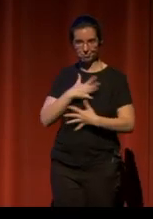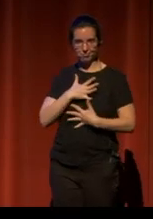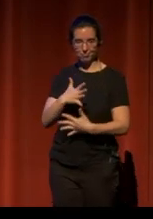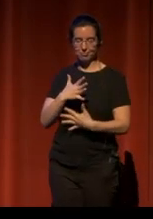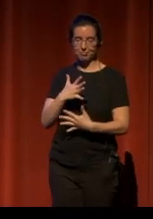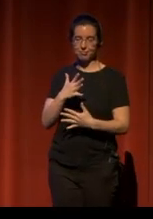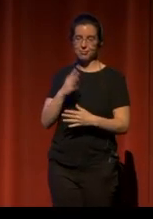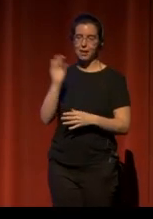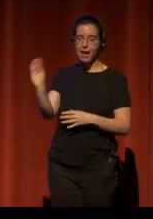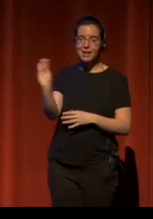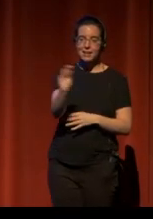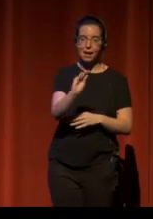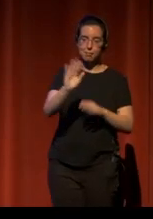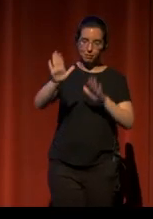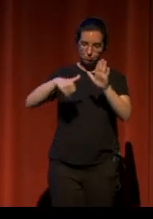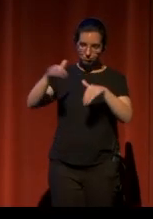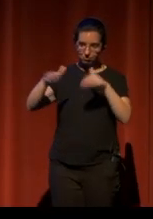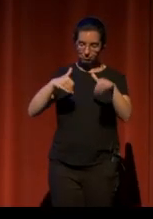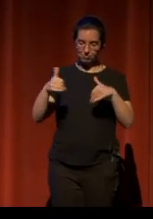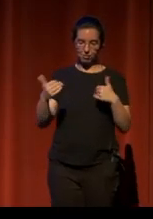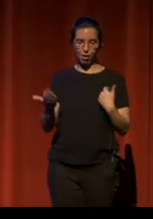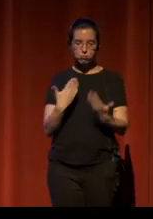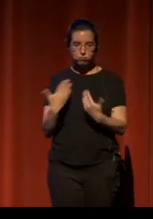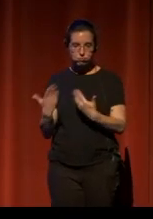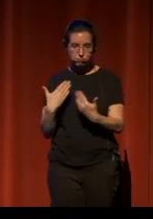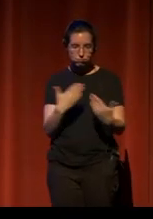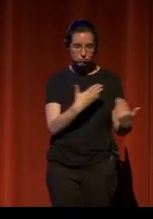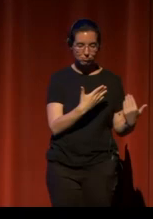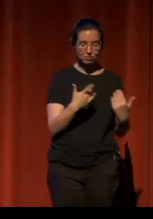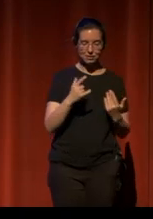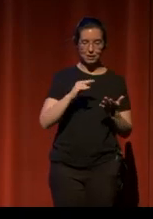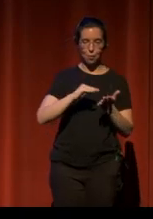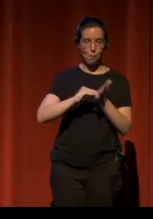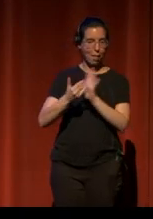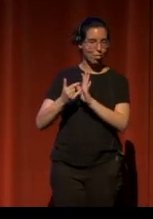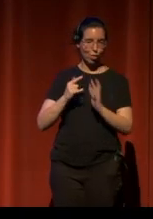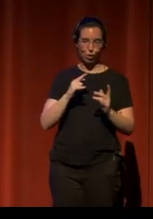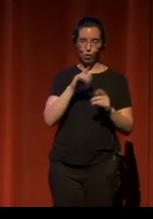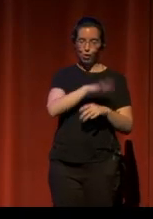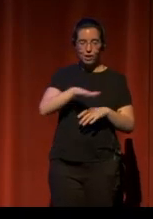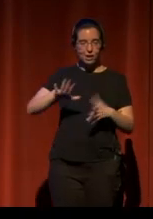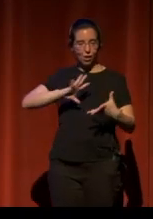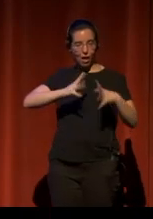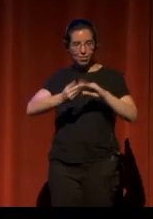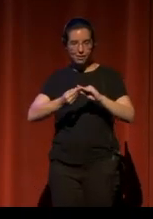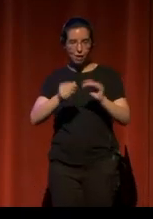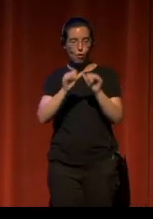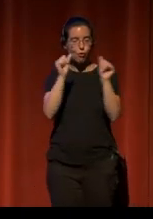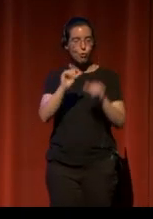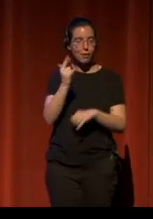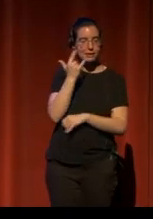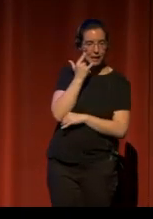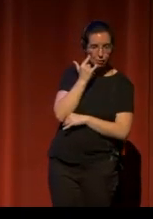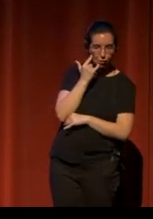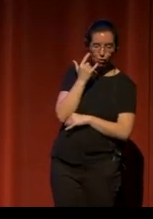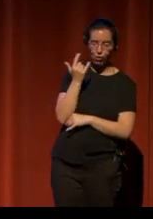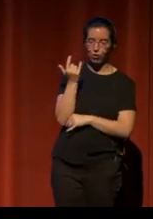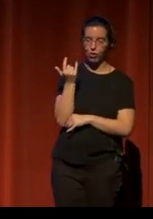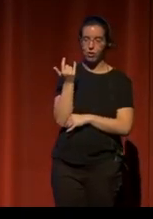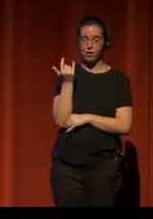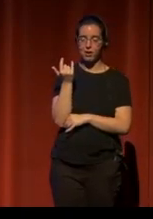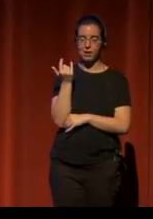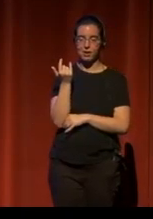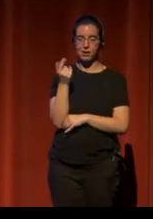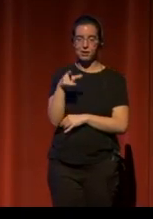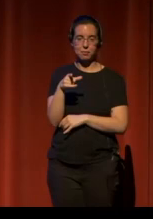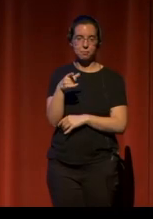llamaron para tener tertulias dialógicas no esta esta metodología que nosotros adaptamos al formato teléfono eh Y en el fondo hablar